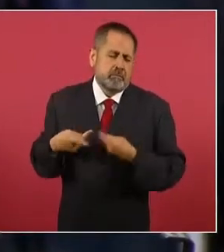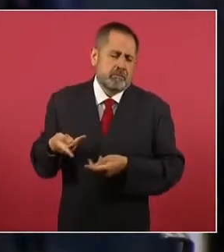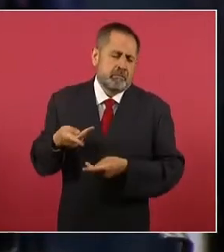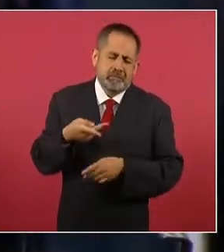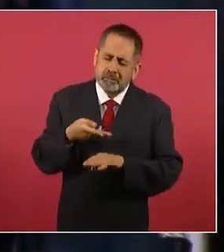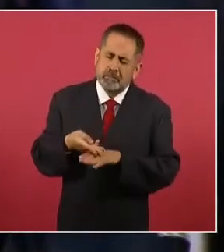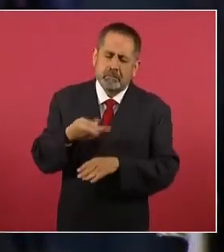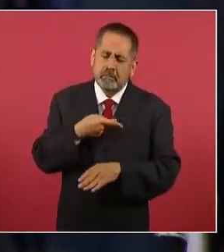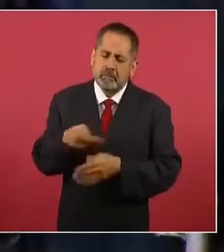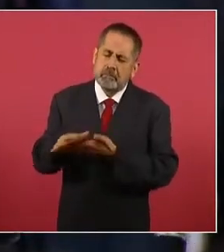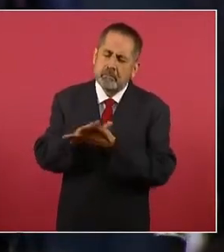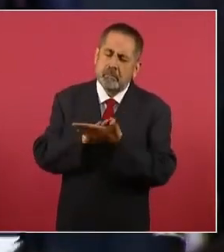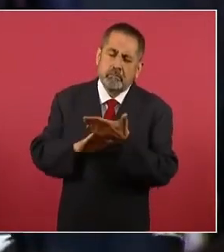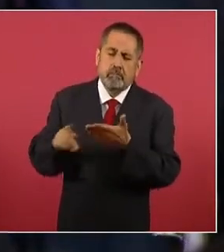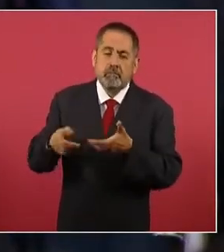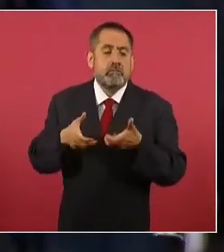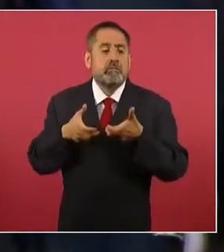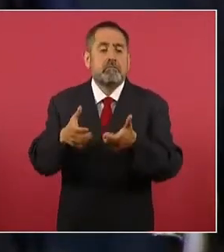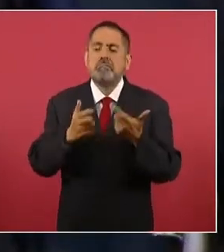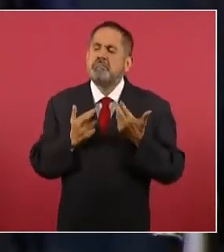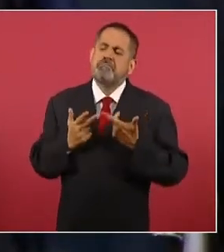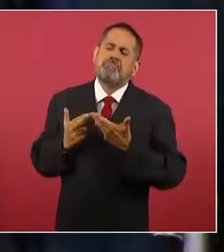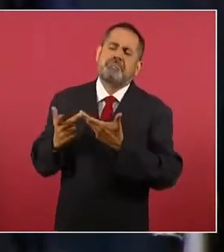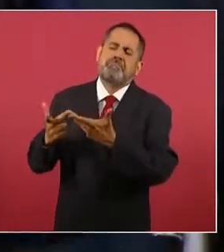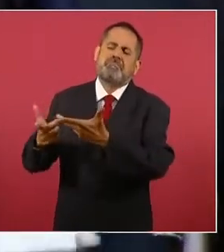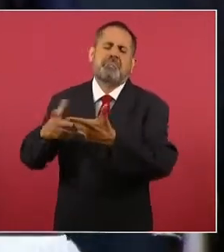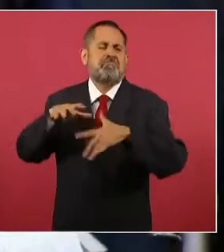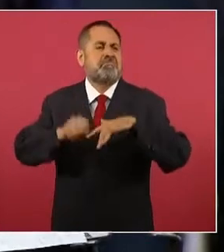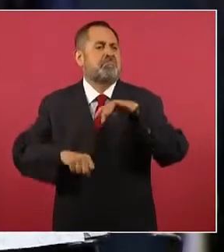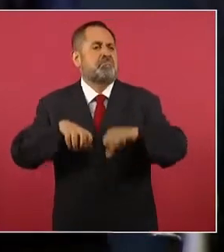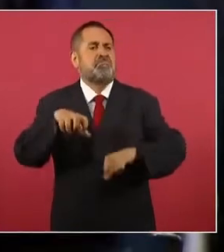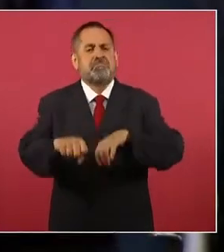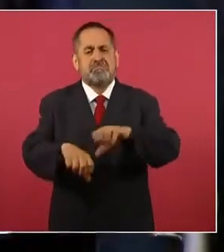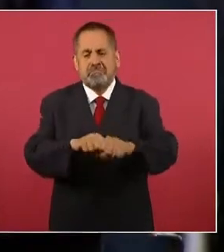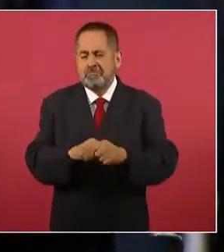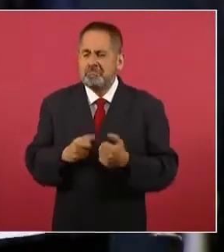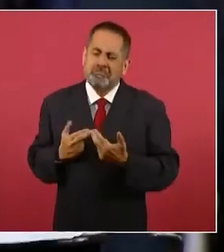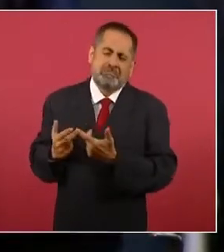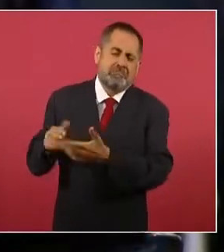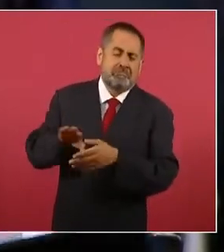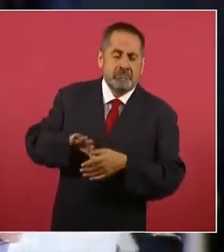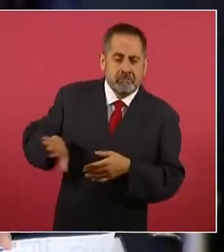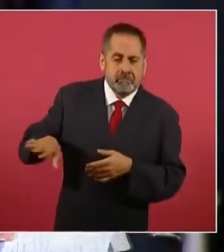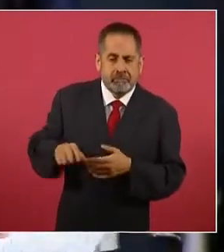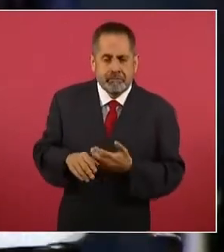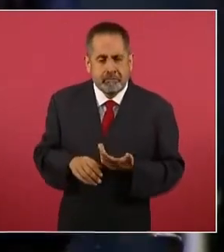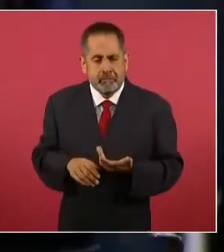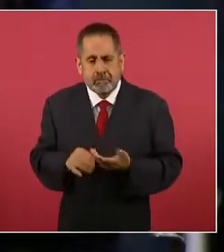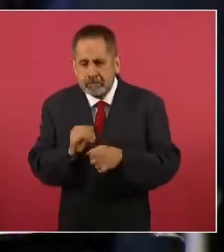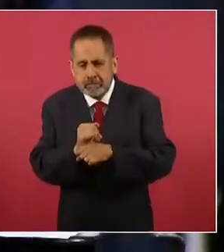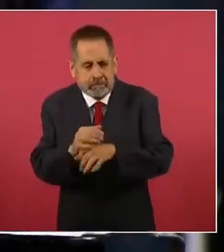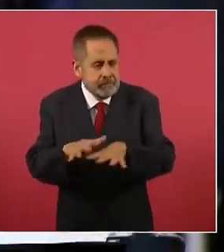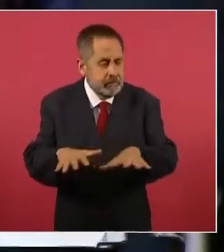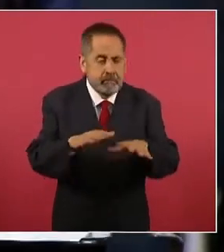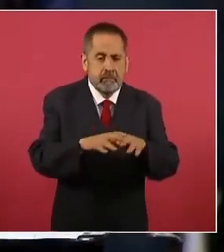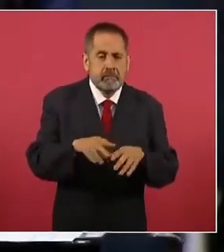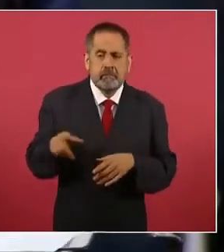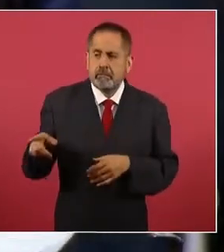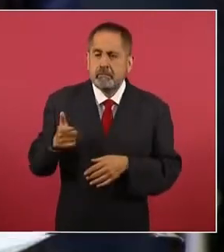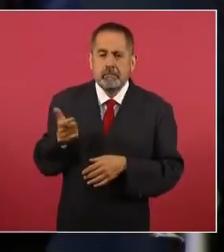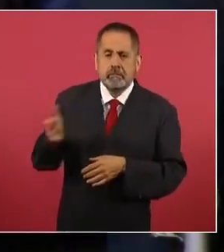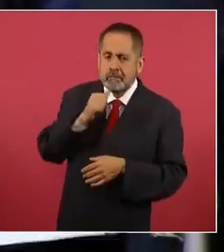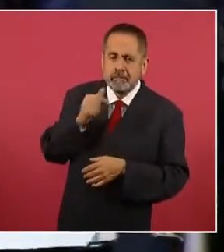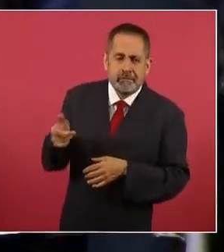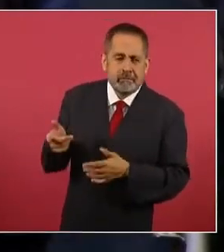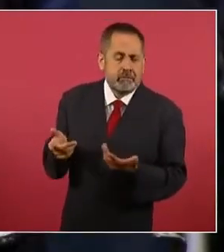caminos rurales, literalmente, por la entrada de la empresa para explorar.